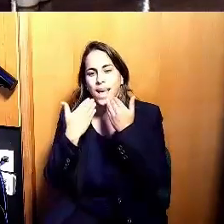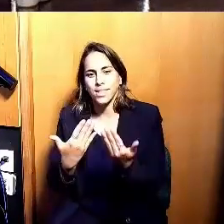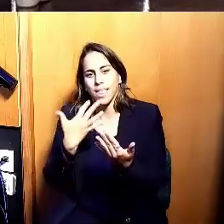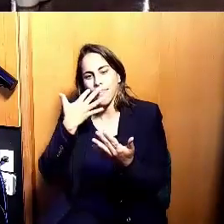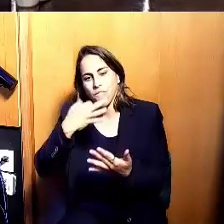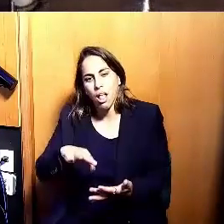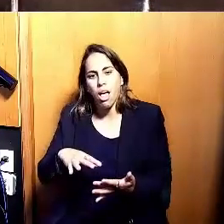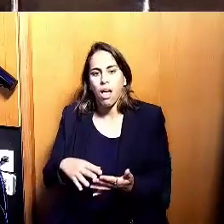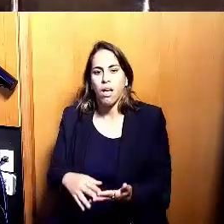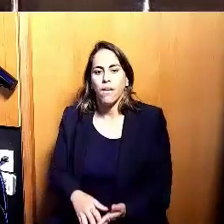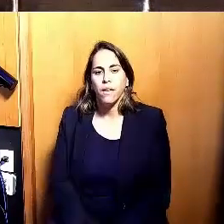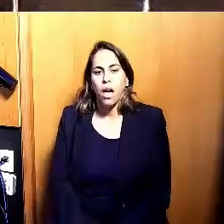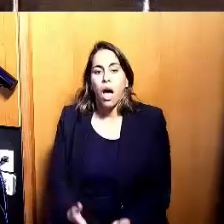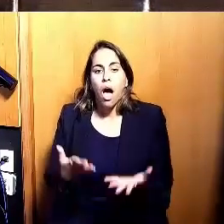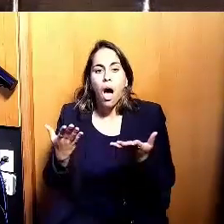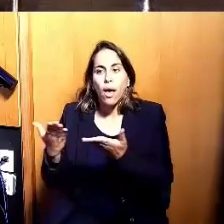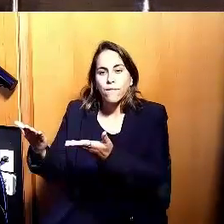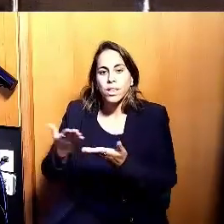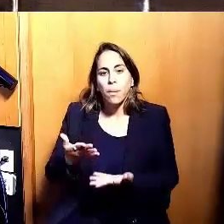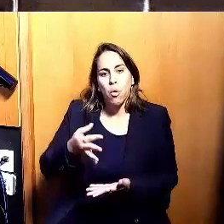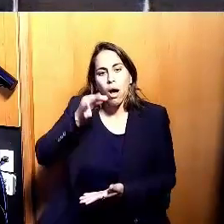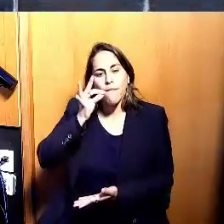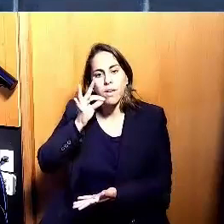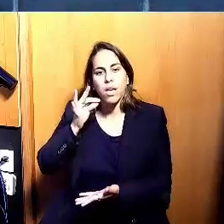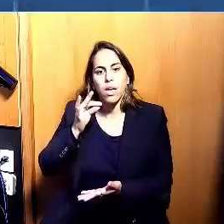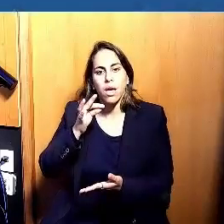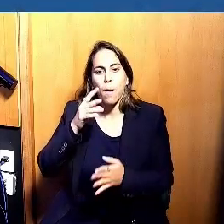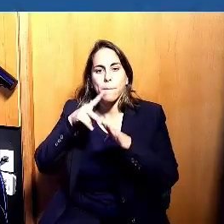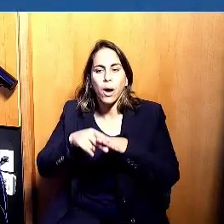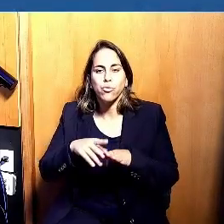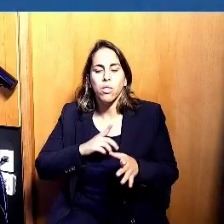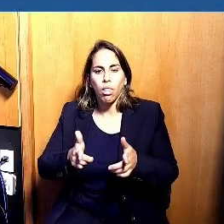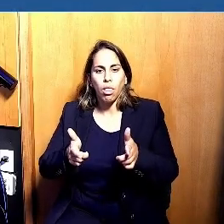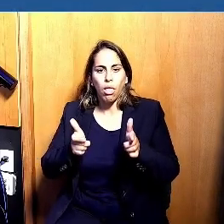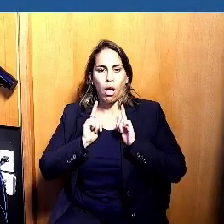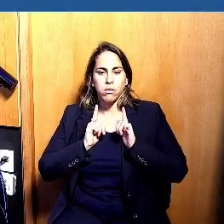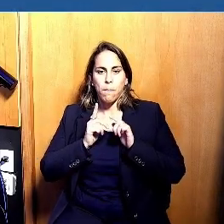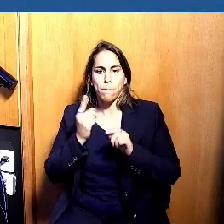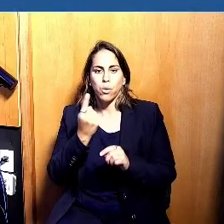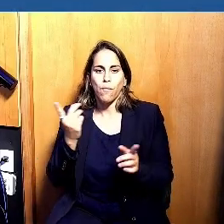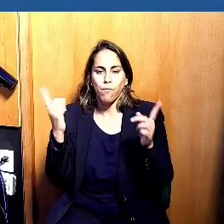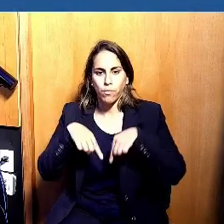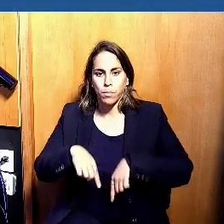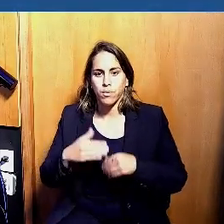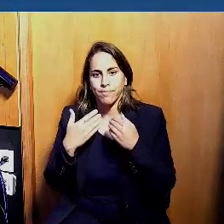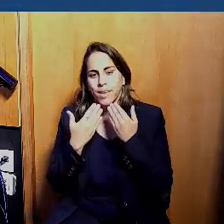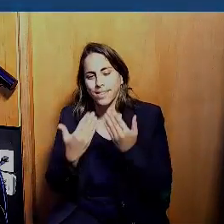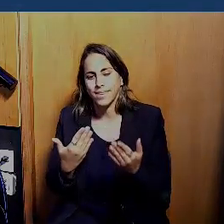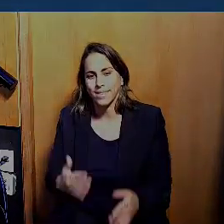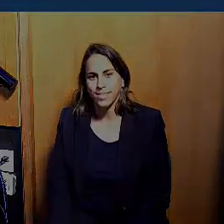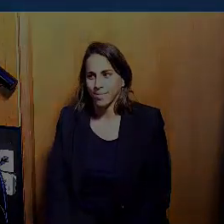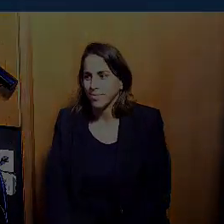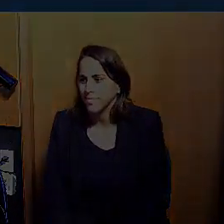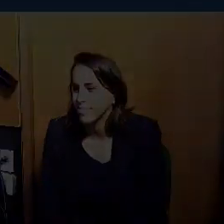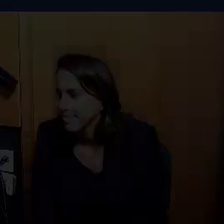gracias. Y los invitamos a tomar un café, descansar unos minutos y volvemos. ¿Les parece? Gracias.